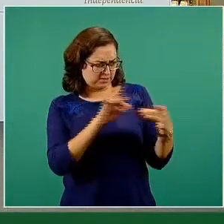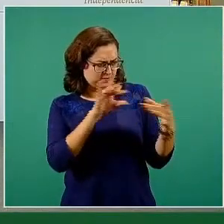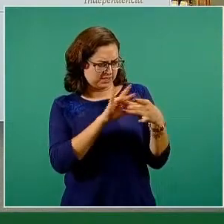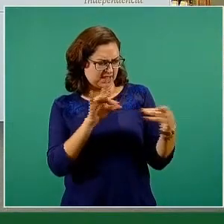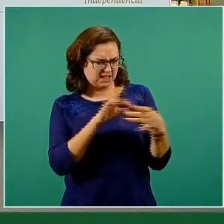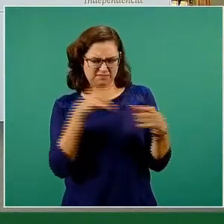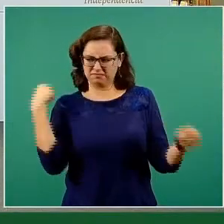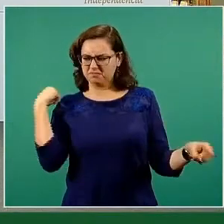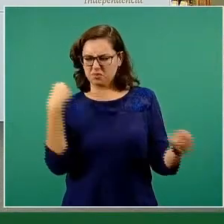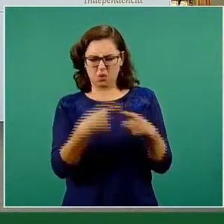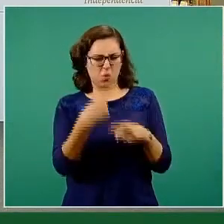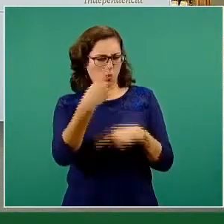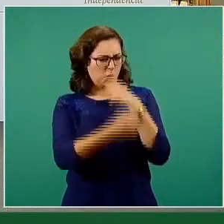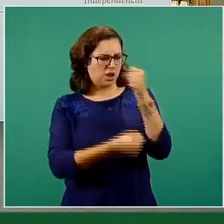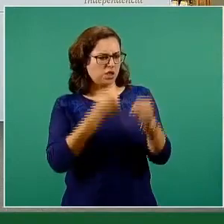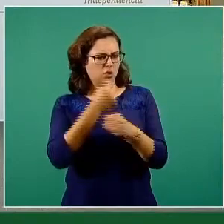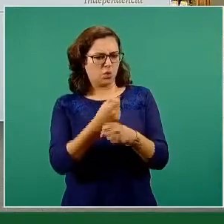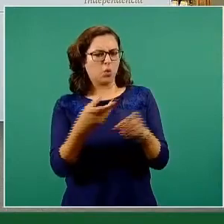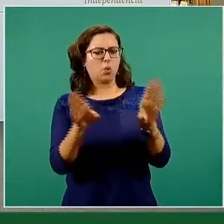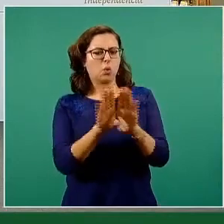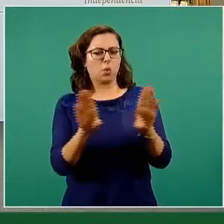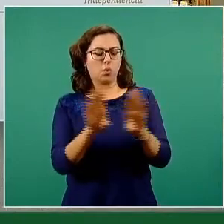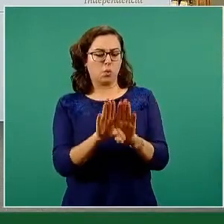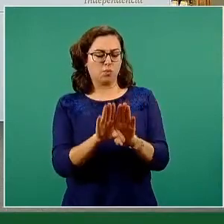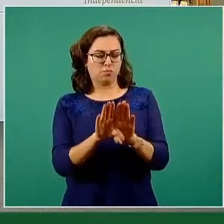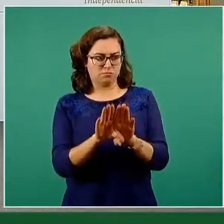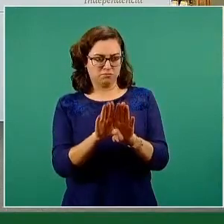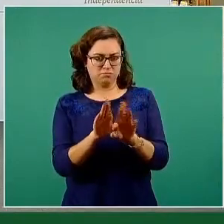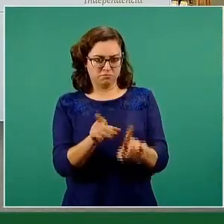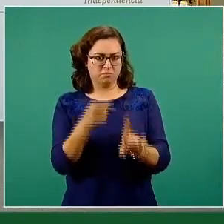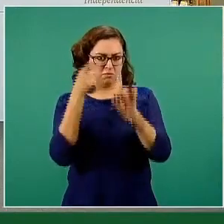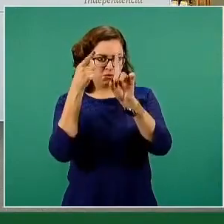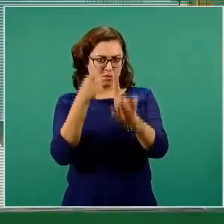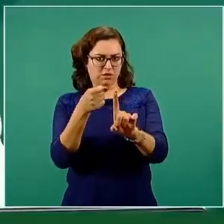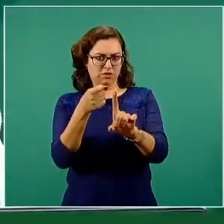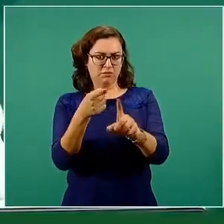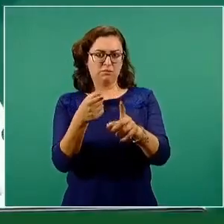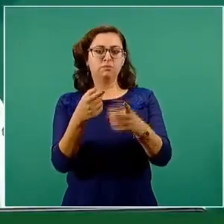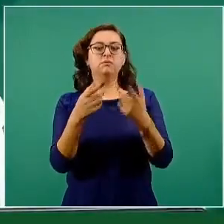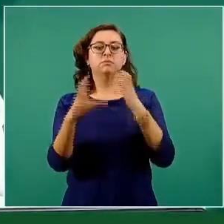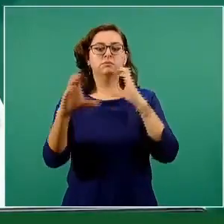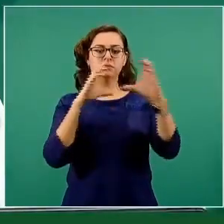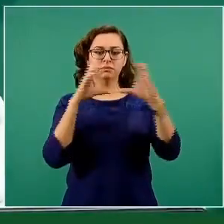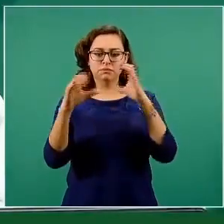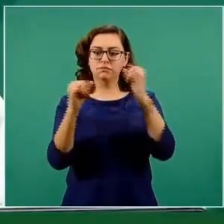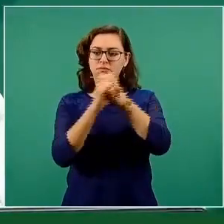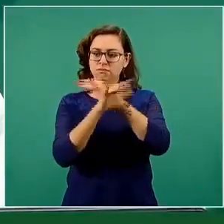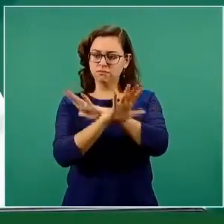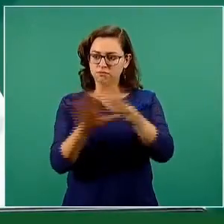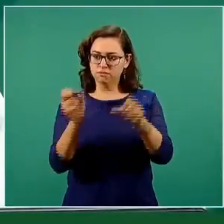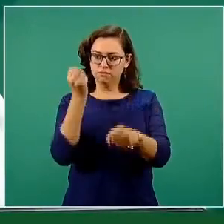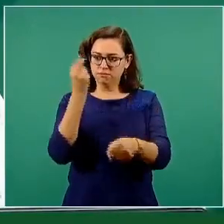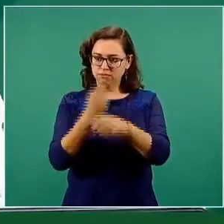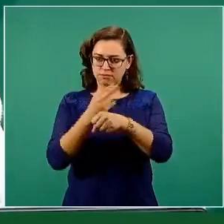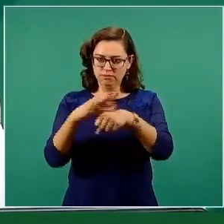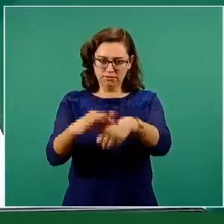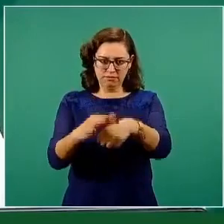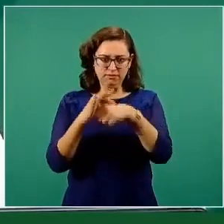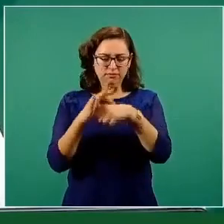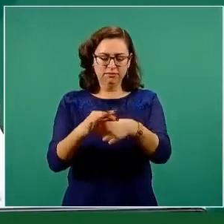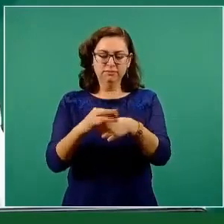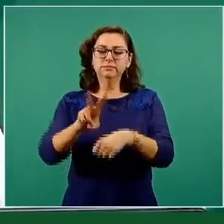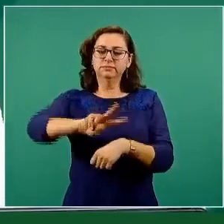toda la epidemia en este mismo sentido, con un propósito general, que es comunicar oportuna y verazmente